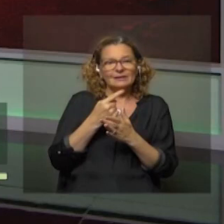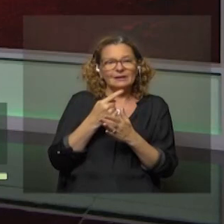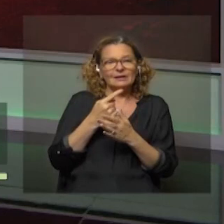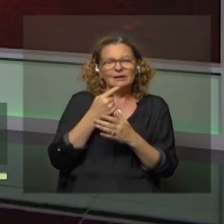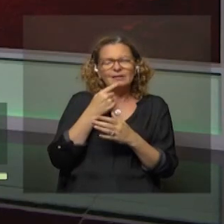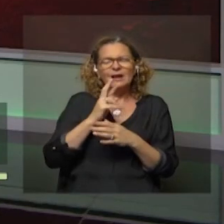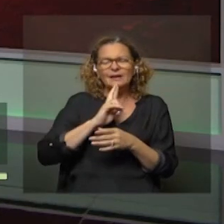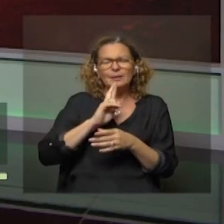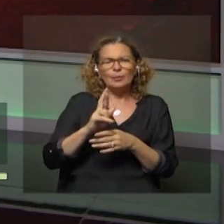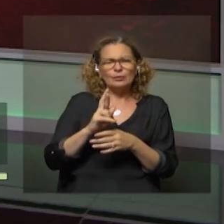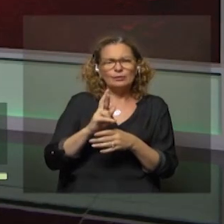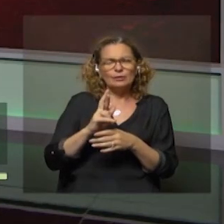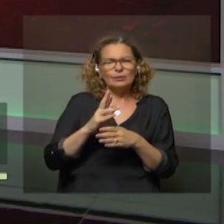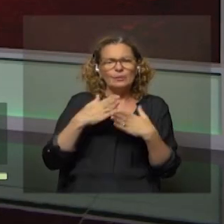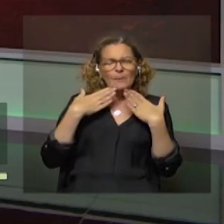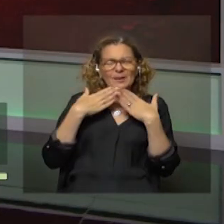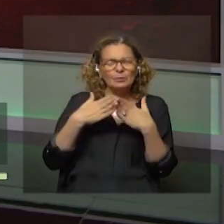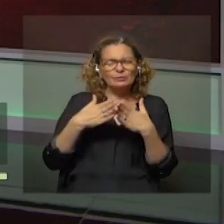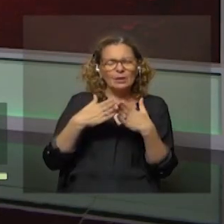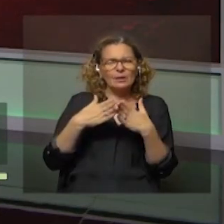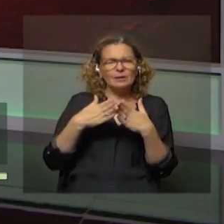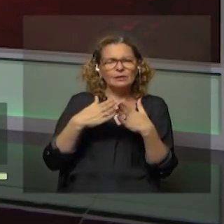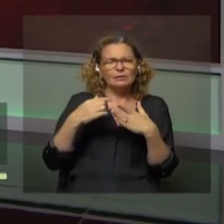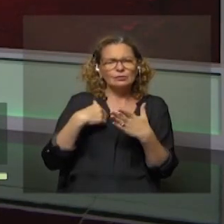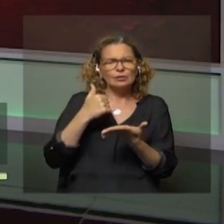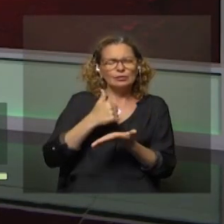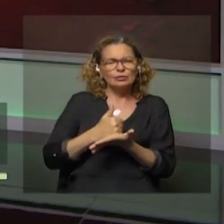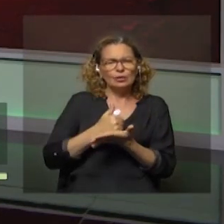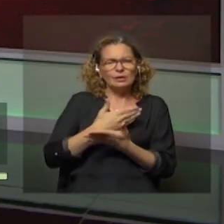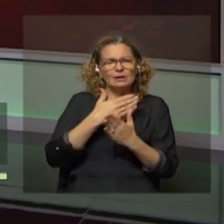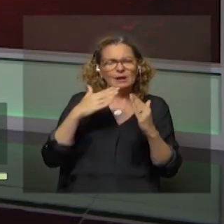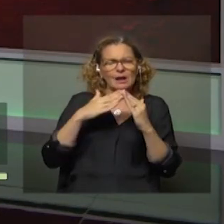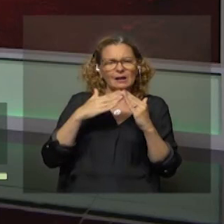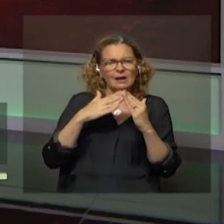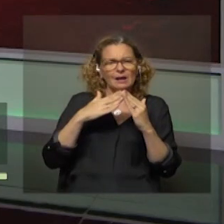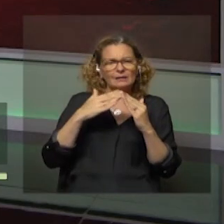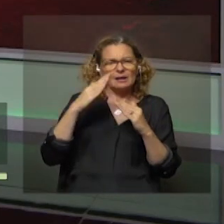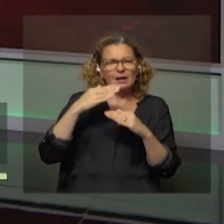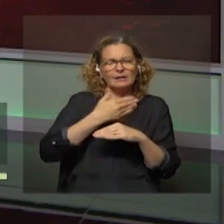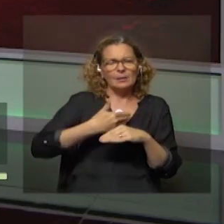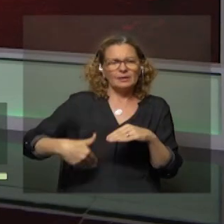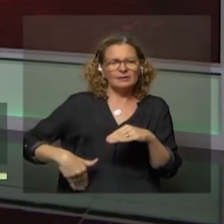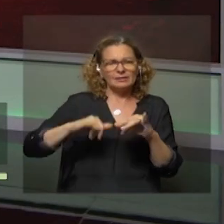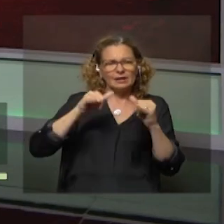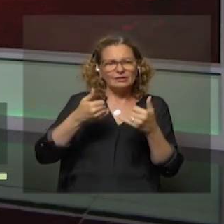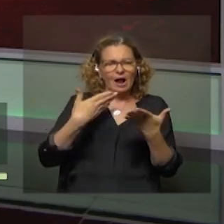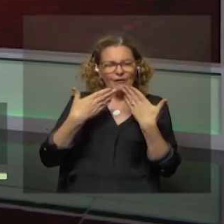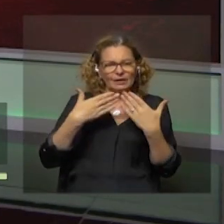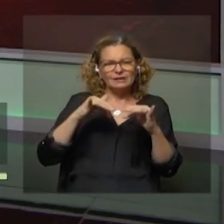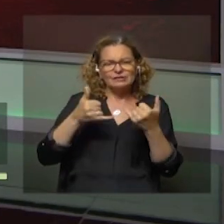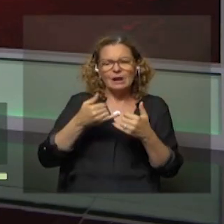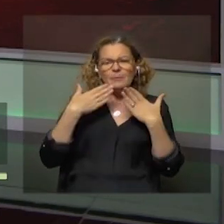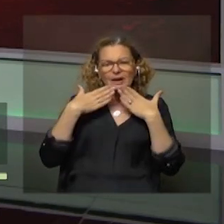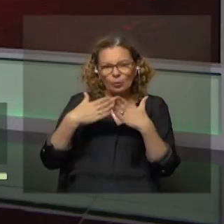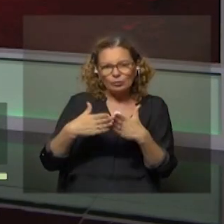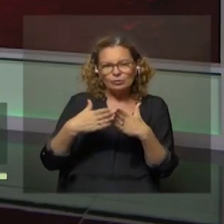decía frente a consultas de Marcelo Acuña decía yo estoy en la casa del presidente ya le consulto ya hablé esto con él